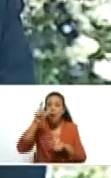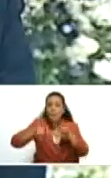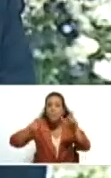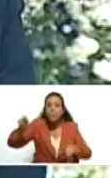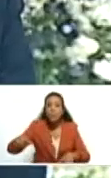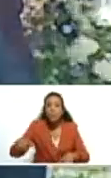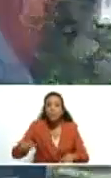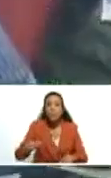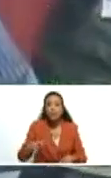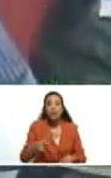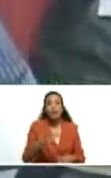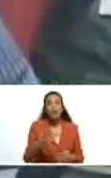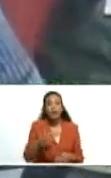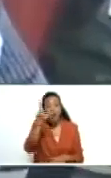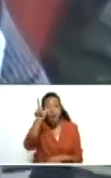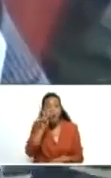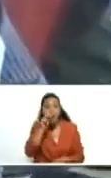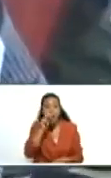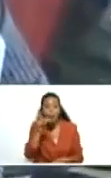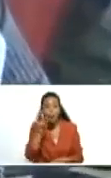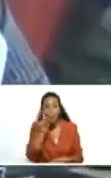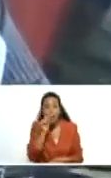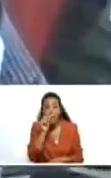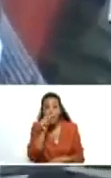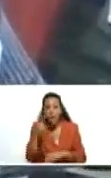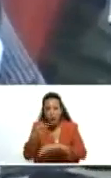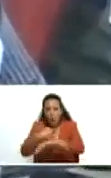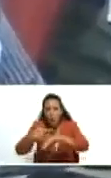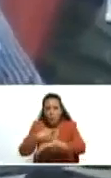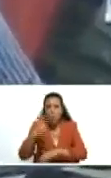Cumplió su misión en la gobernación de Sucre